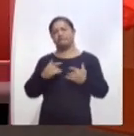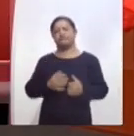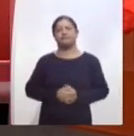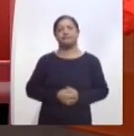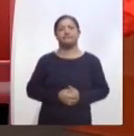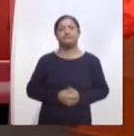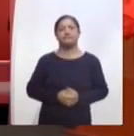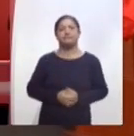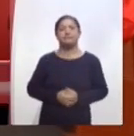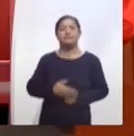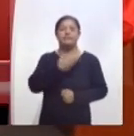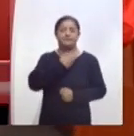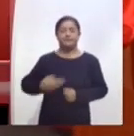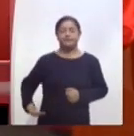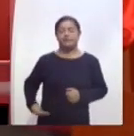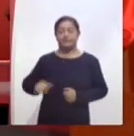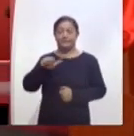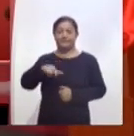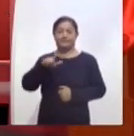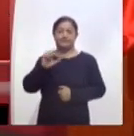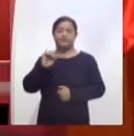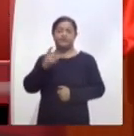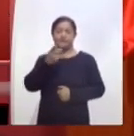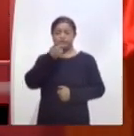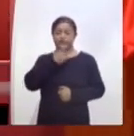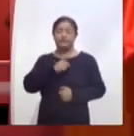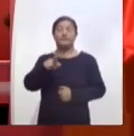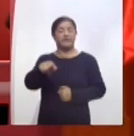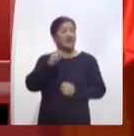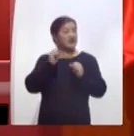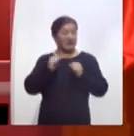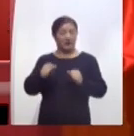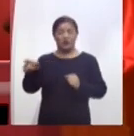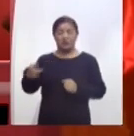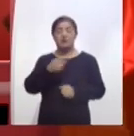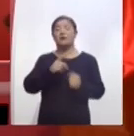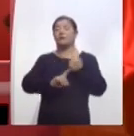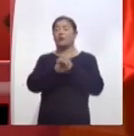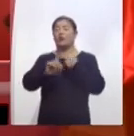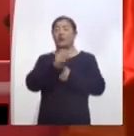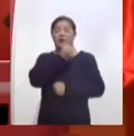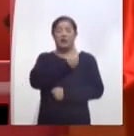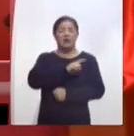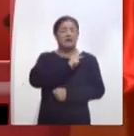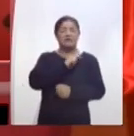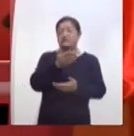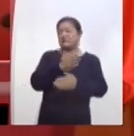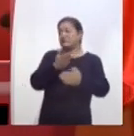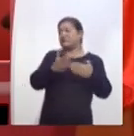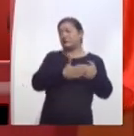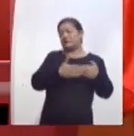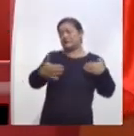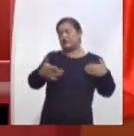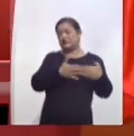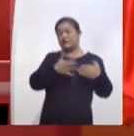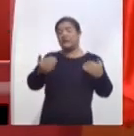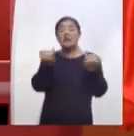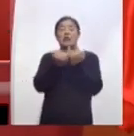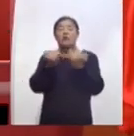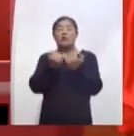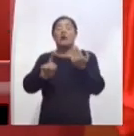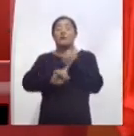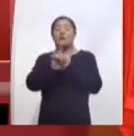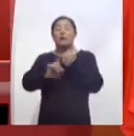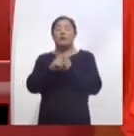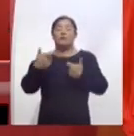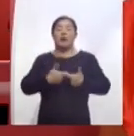El presidente Andrés Manuel López Obrador aseguró que es transitoria la crisis de salud desencadenada por el coronavirus y la económica a nivel mundial. Esto significa